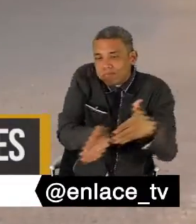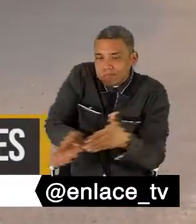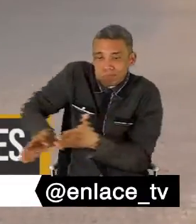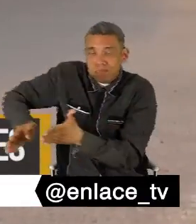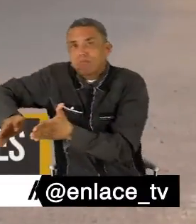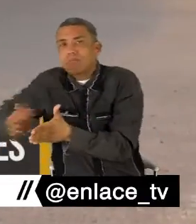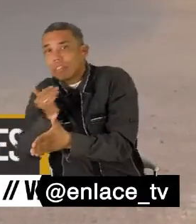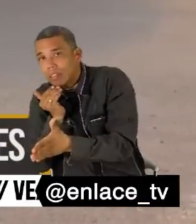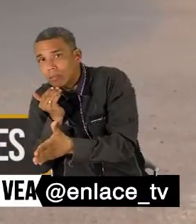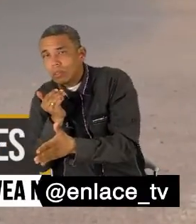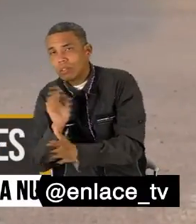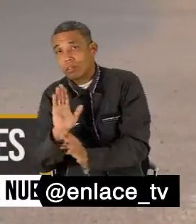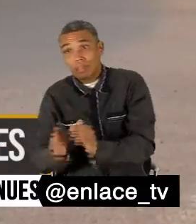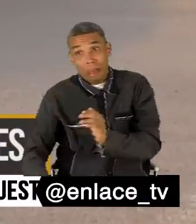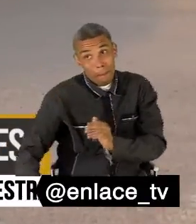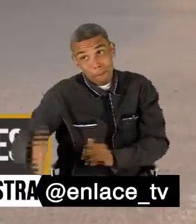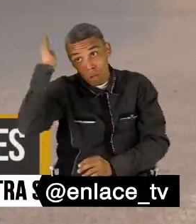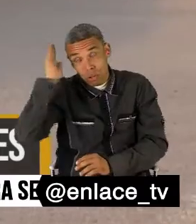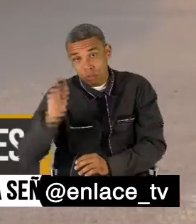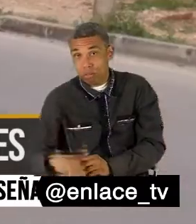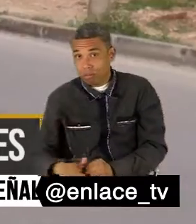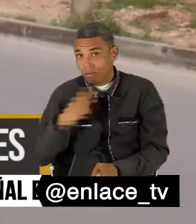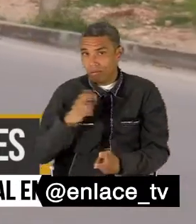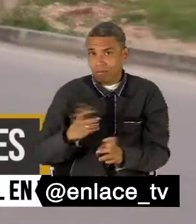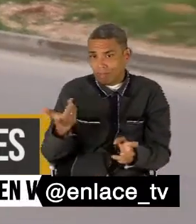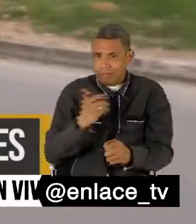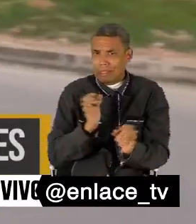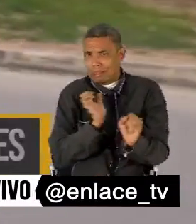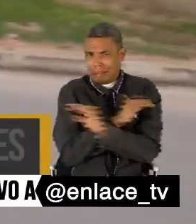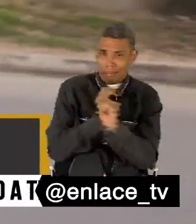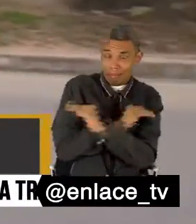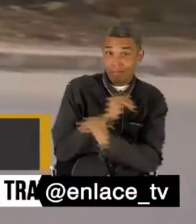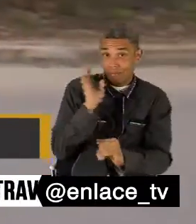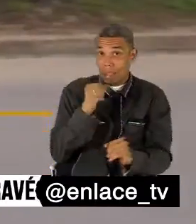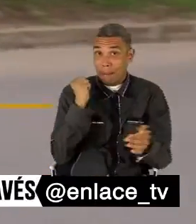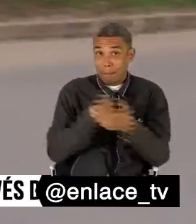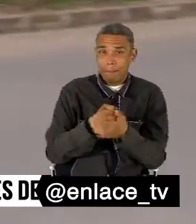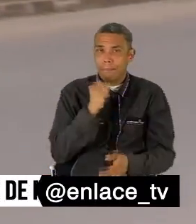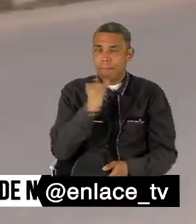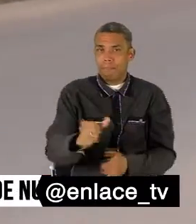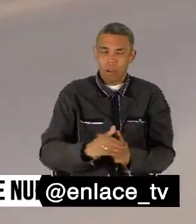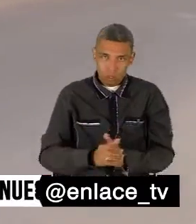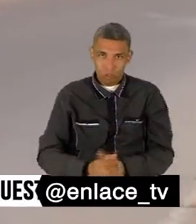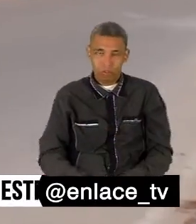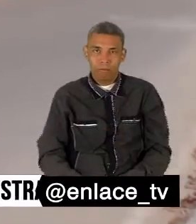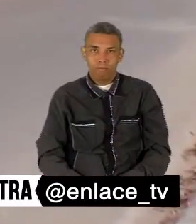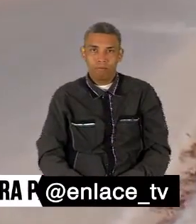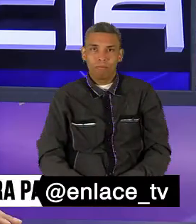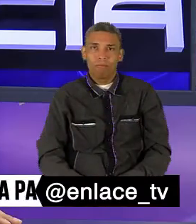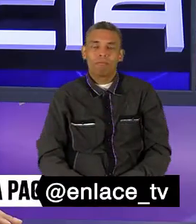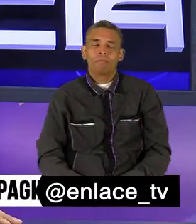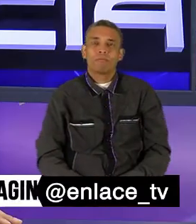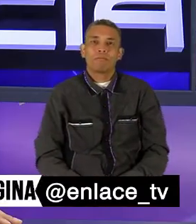hacia la 28. Esta importante vía conecta a Los Corales con Mina del Paraíso y el barrio María Eugenia.